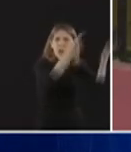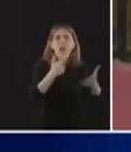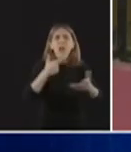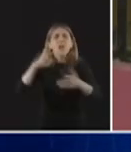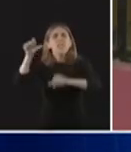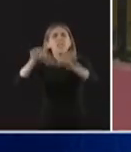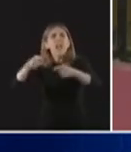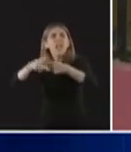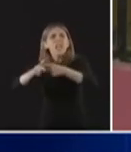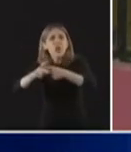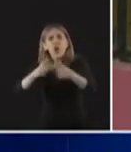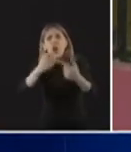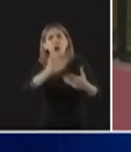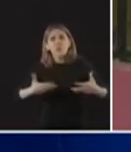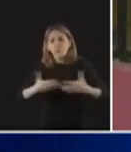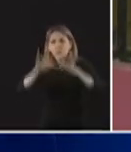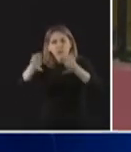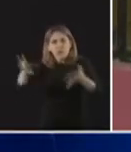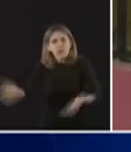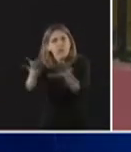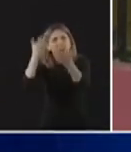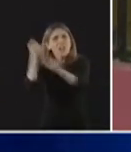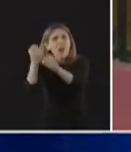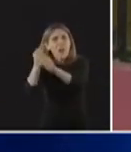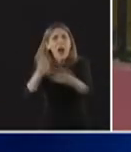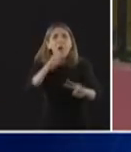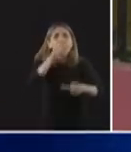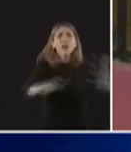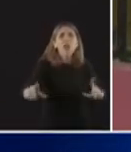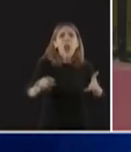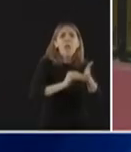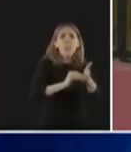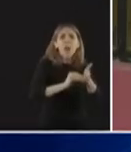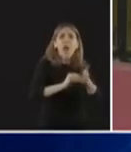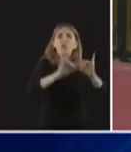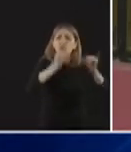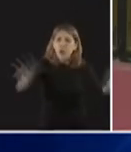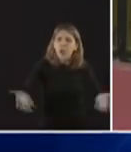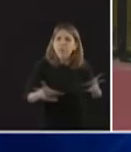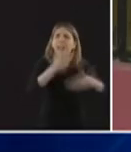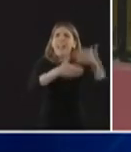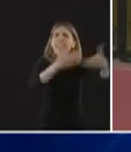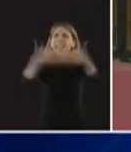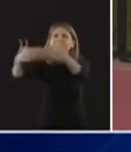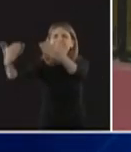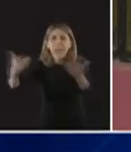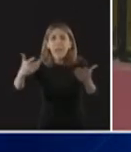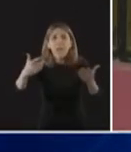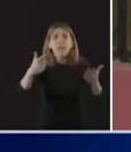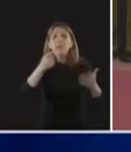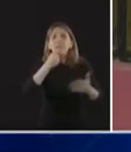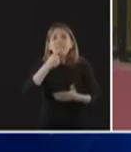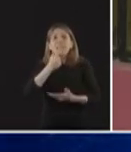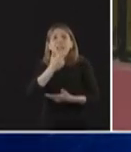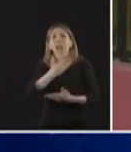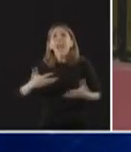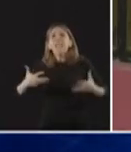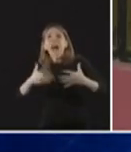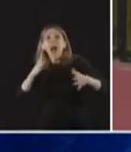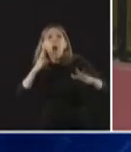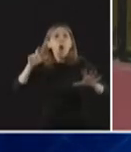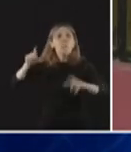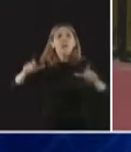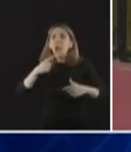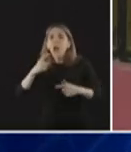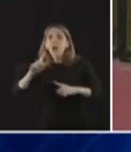nación pero bueno esa duda esa confusión esa digamos multiplicidad de conducción es la que hoy genera angustia en la gente